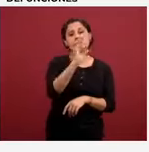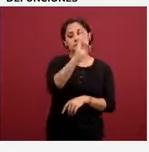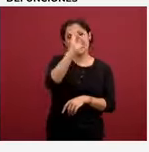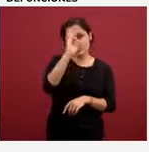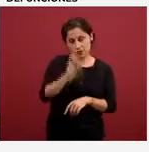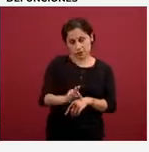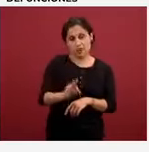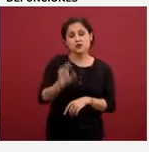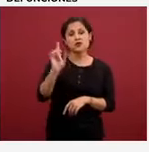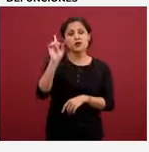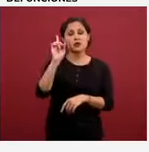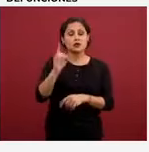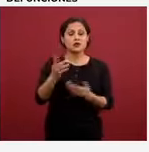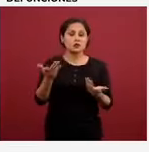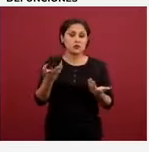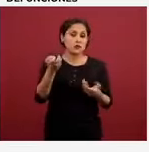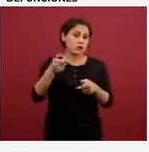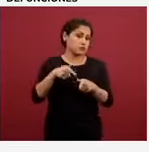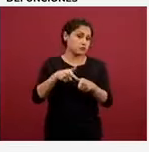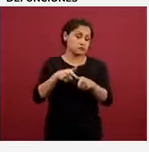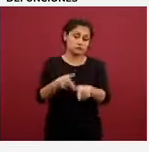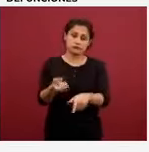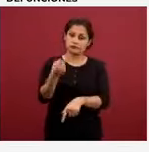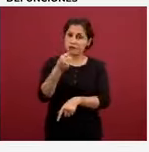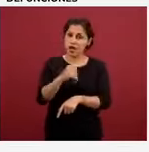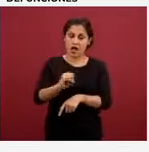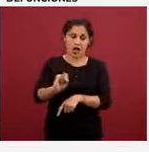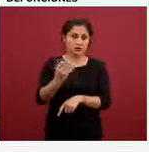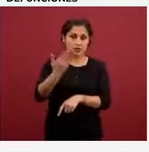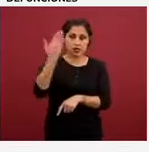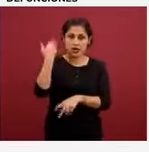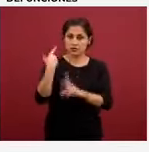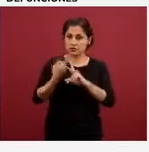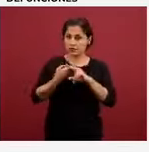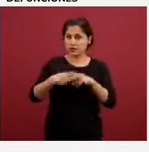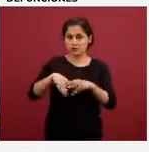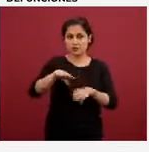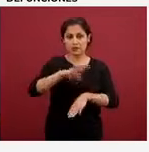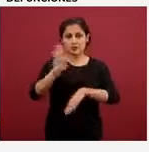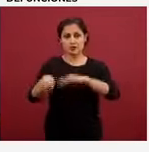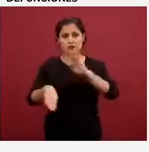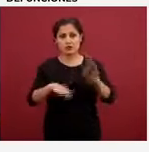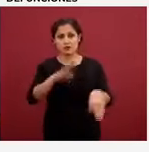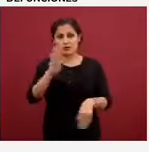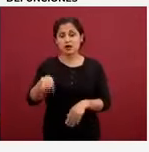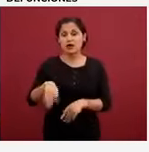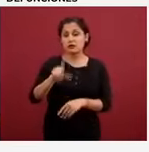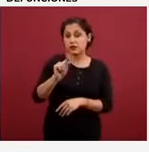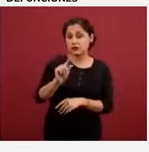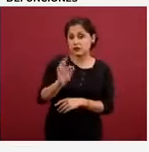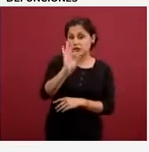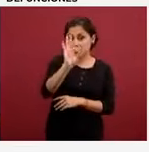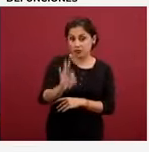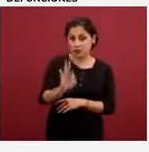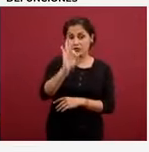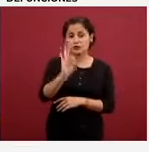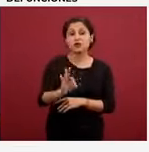mantenido prácticamente desde que iniciaron las defunciones en alrededor de un 70%. Siempre ha sido la